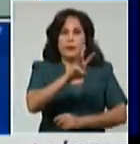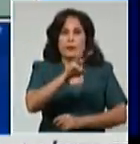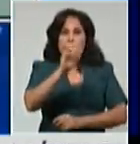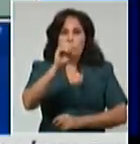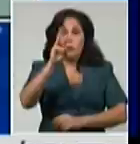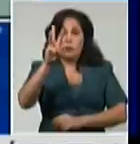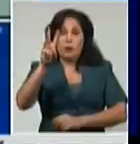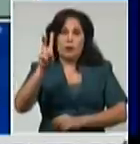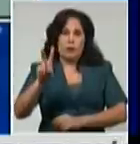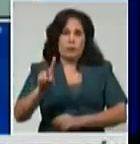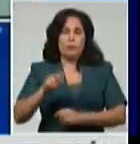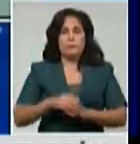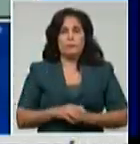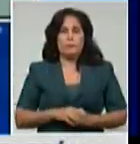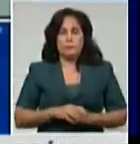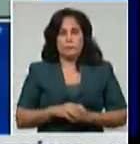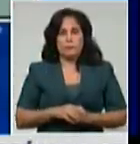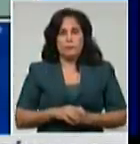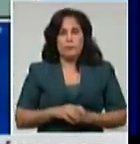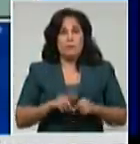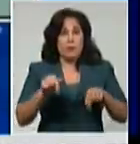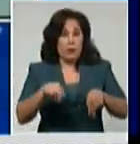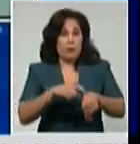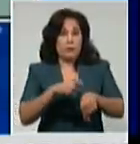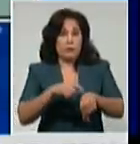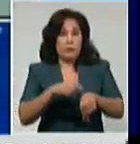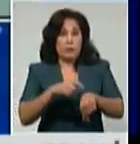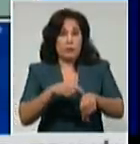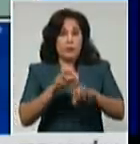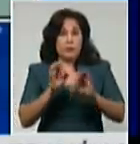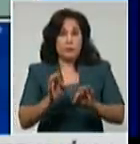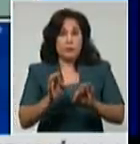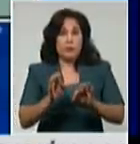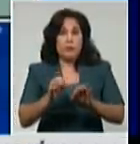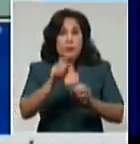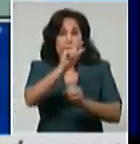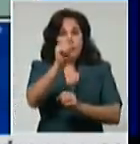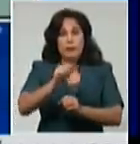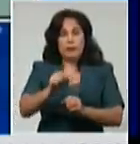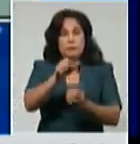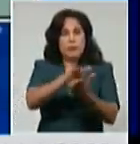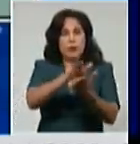7.332. Y hasta ahora, pues, este país acumula